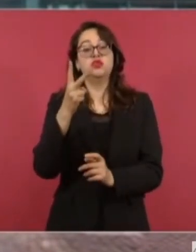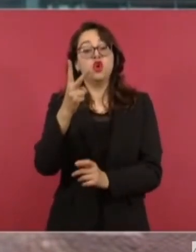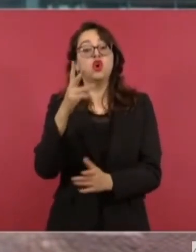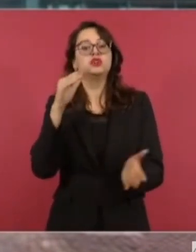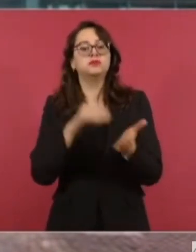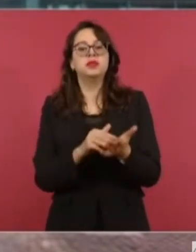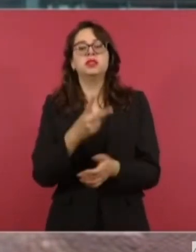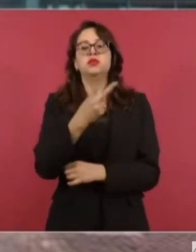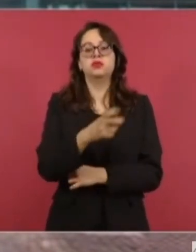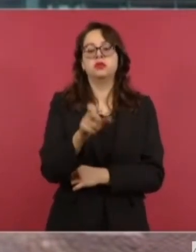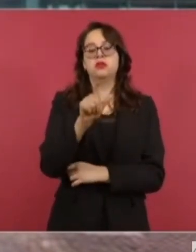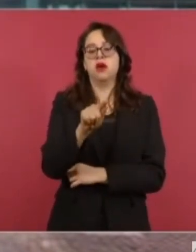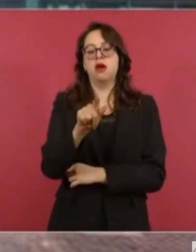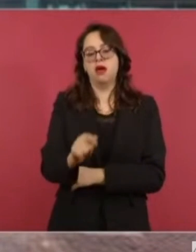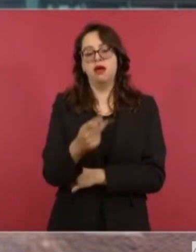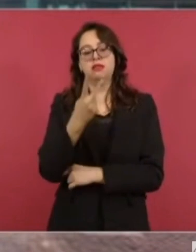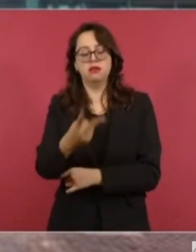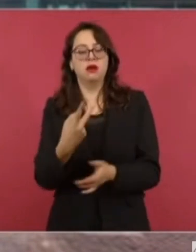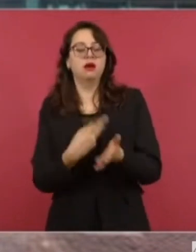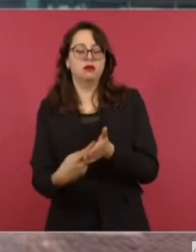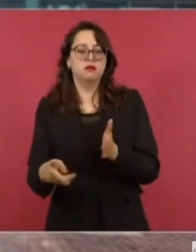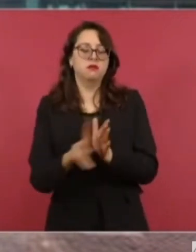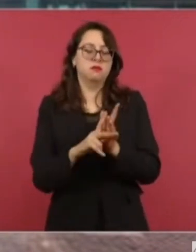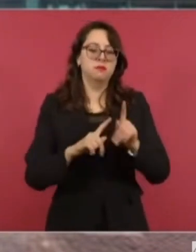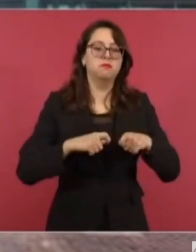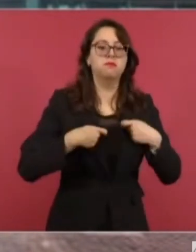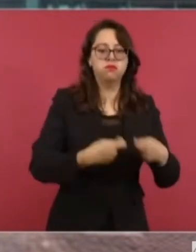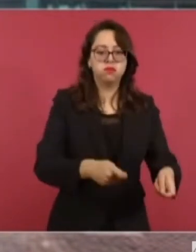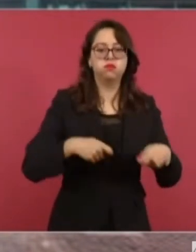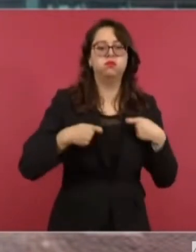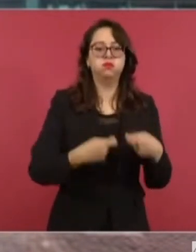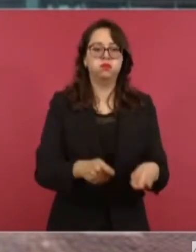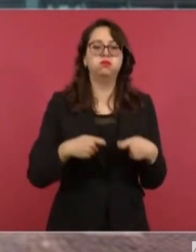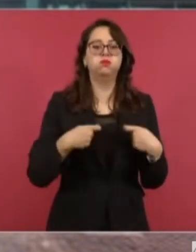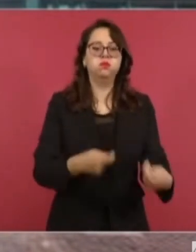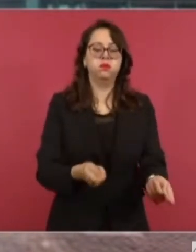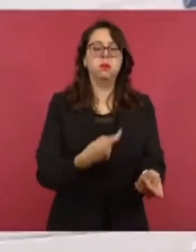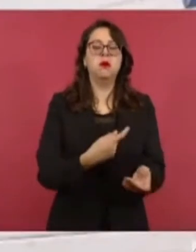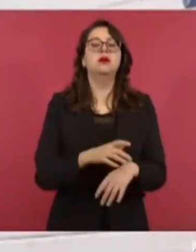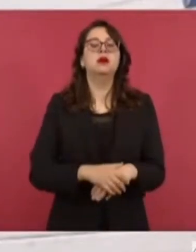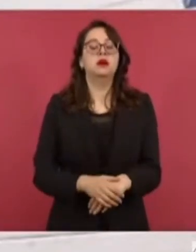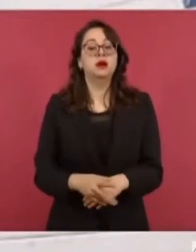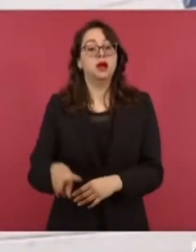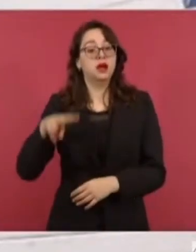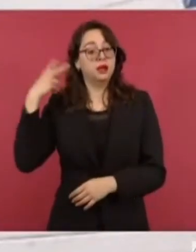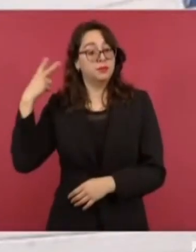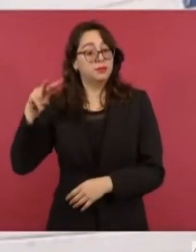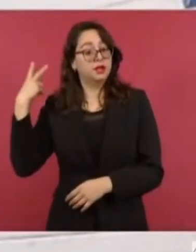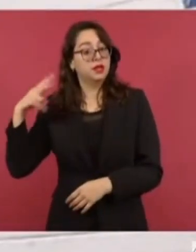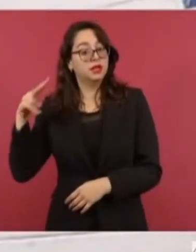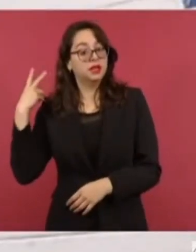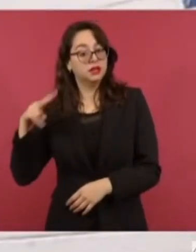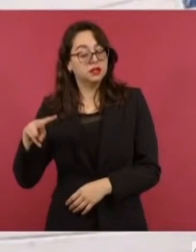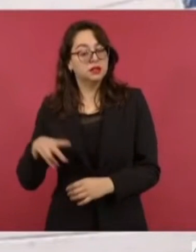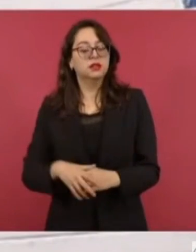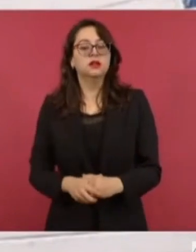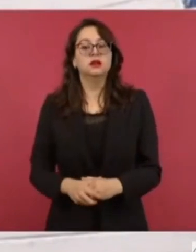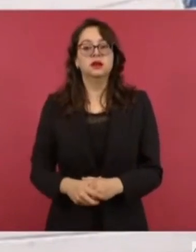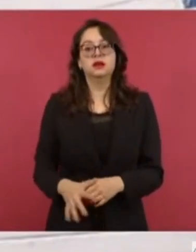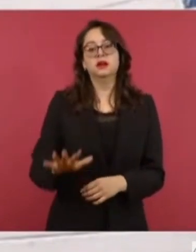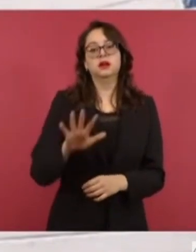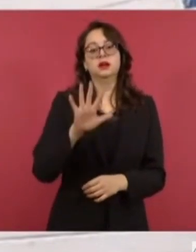2,272 trabajadoras y trabajadores de la salud. En Veracruz se cuenta con